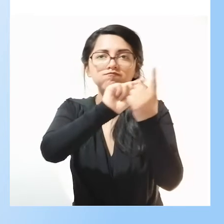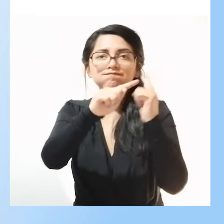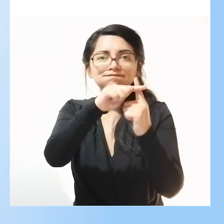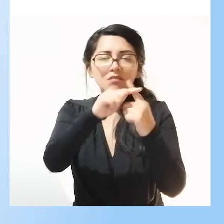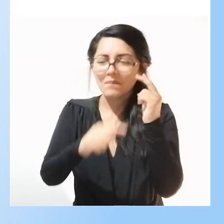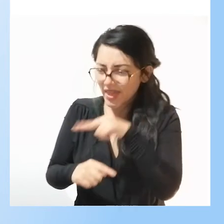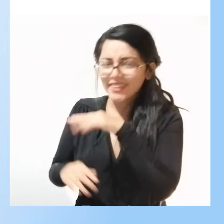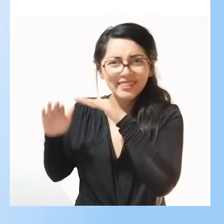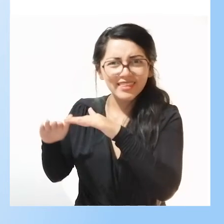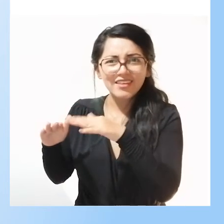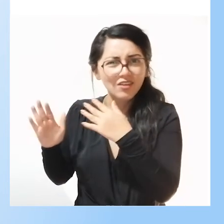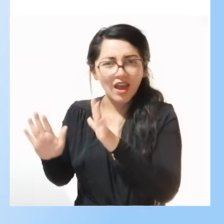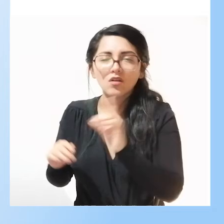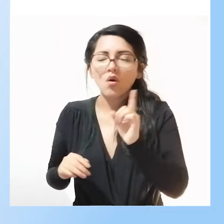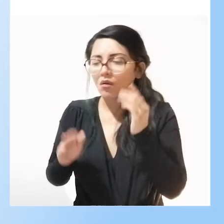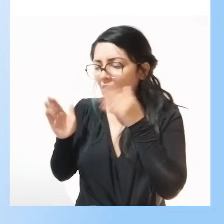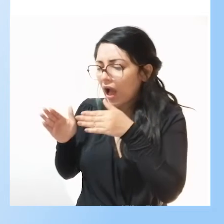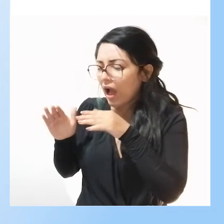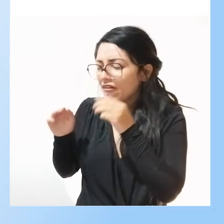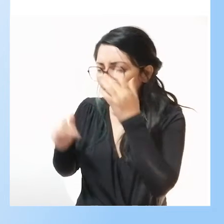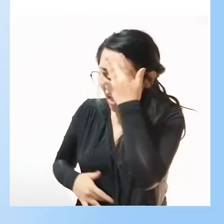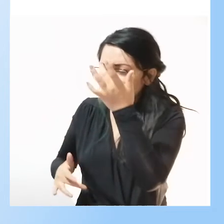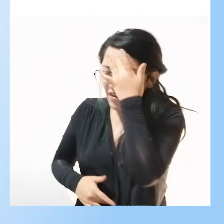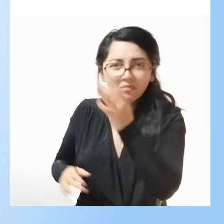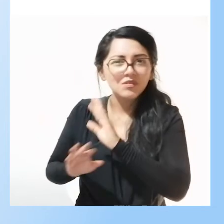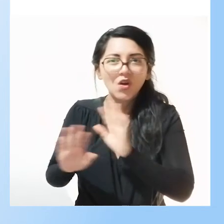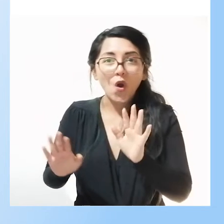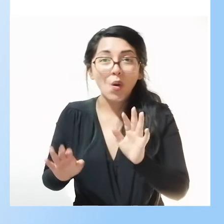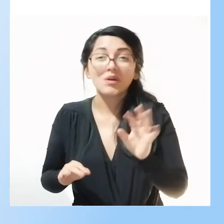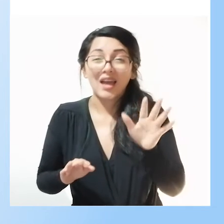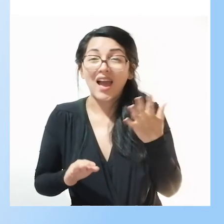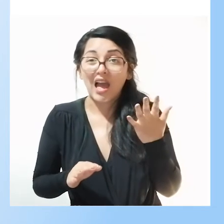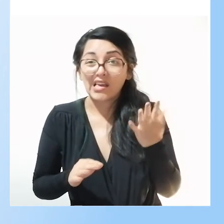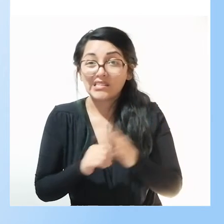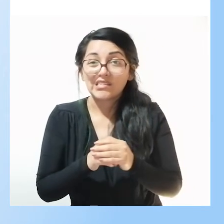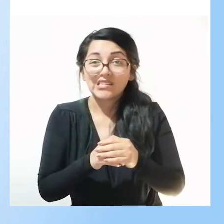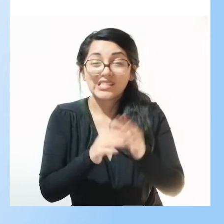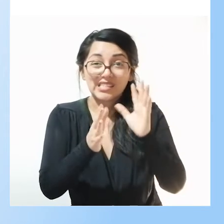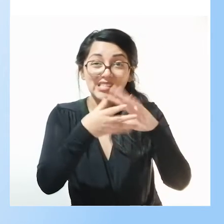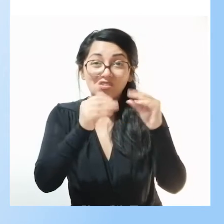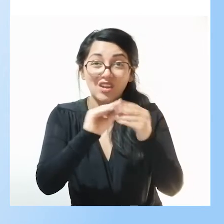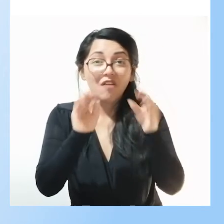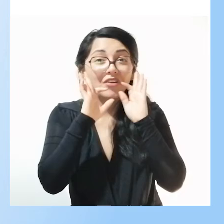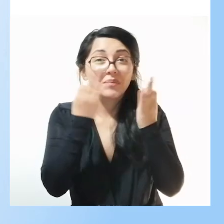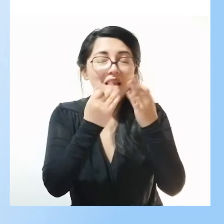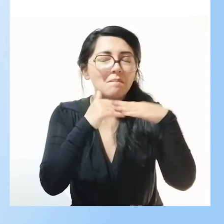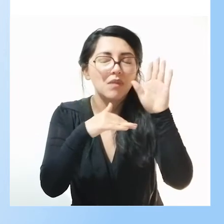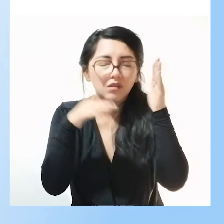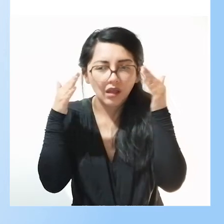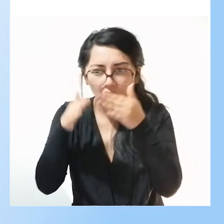que es, no que vean la enfermedad. Porque muchas veces la familia ve solo la enfermedad